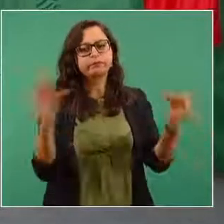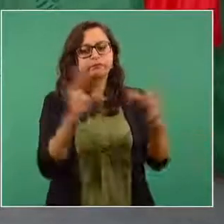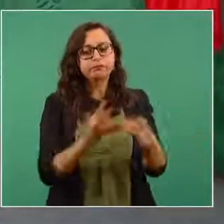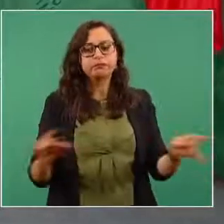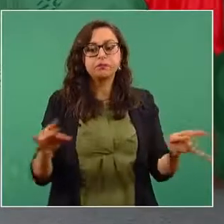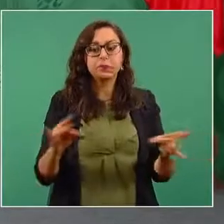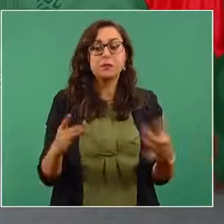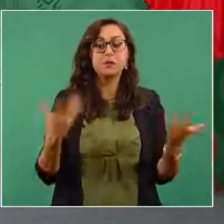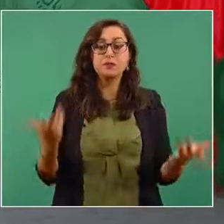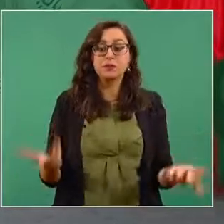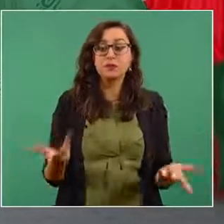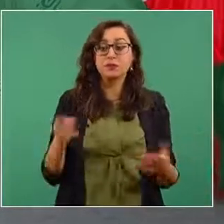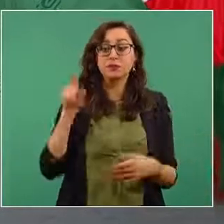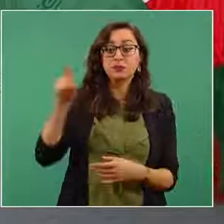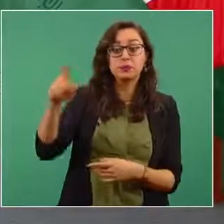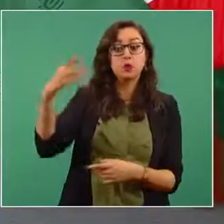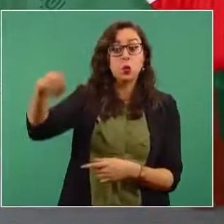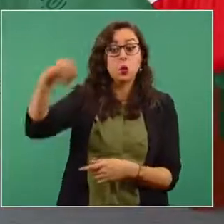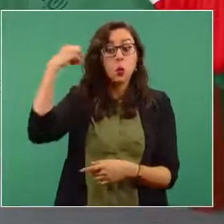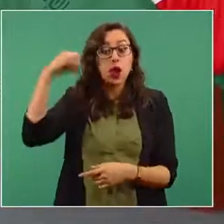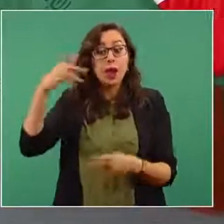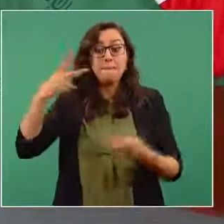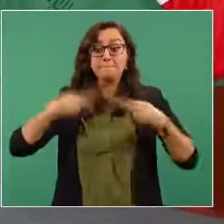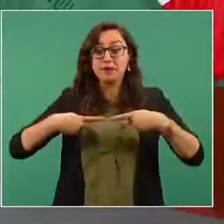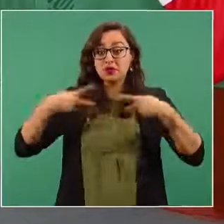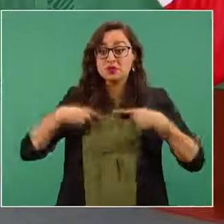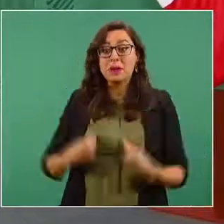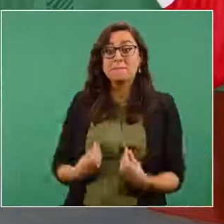de cómo la gente está haciendo los caminos,